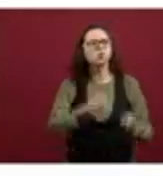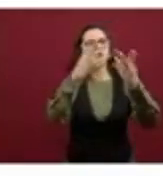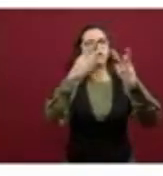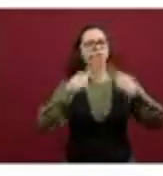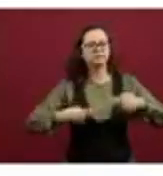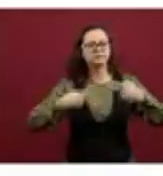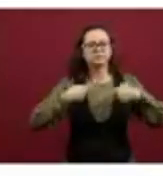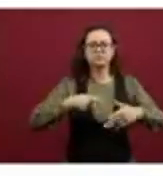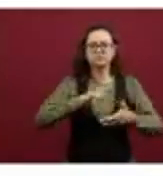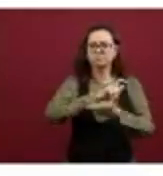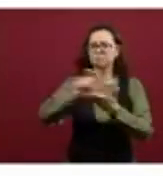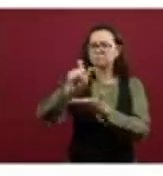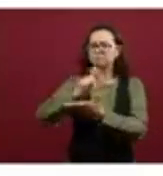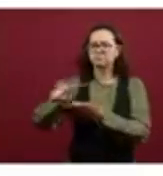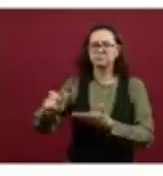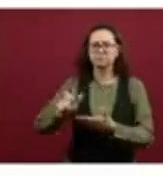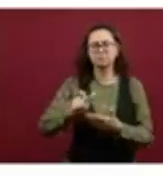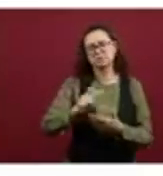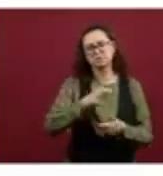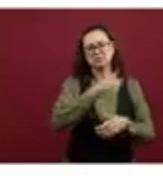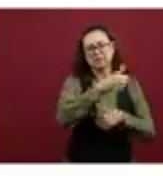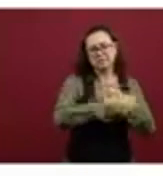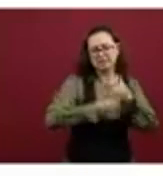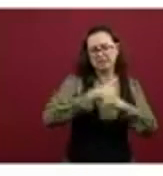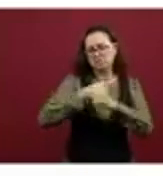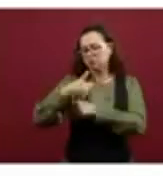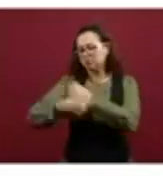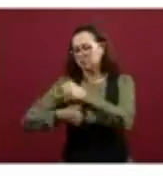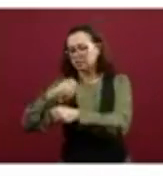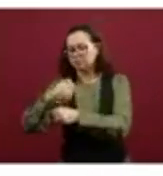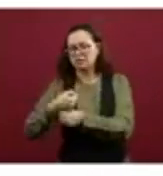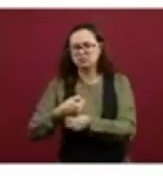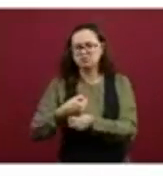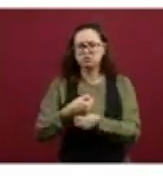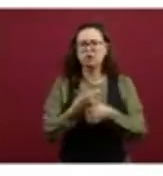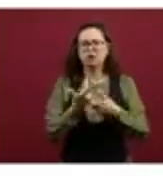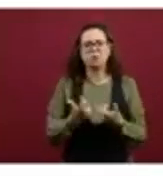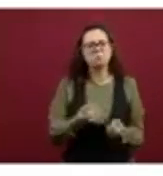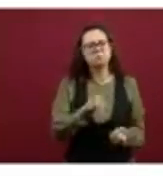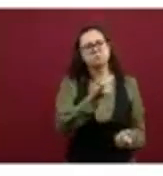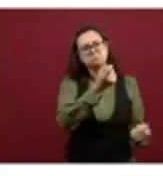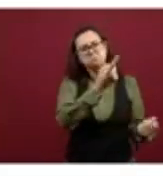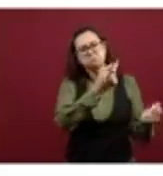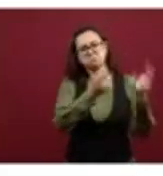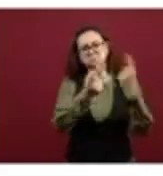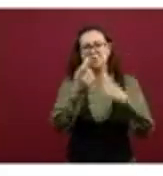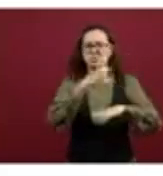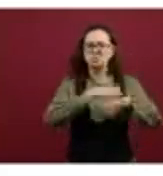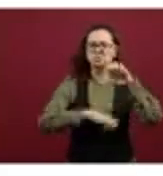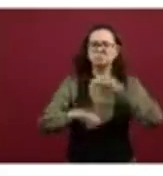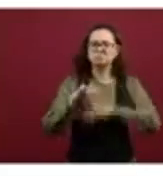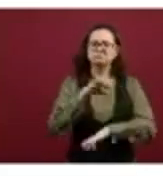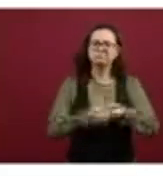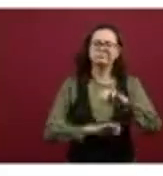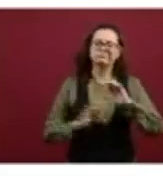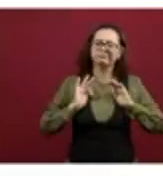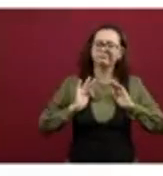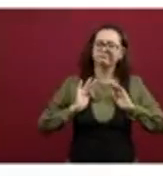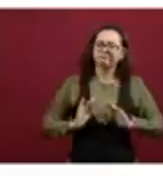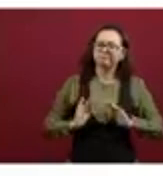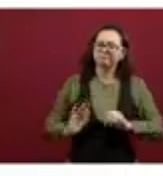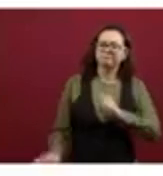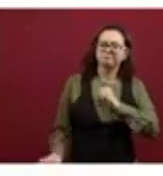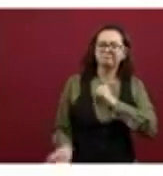ambos periodos. Como podemos ver, quienes se adoptaron se acogieron al beneficio fiscal